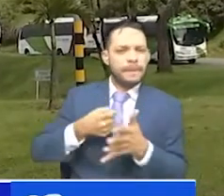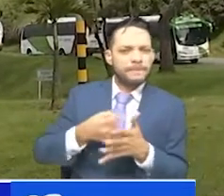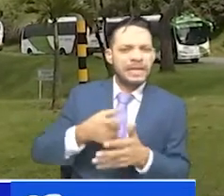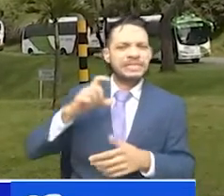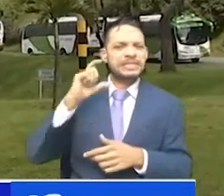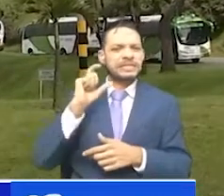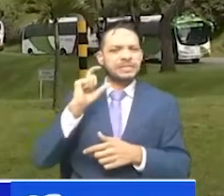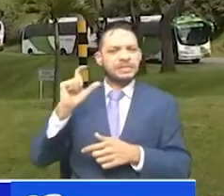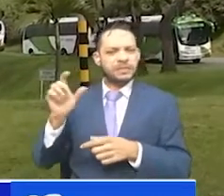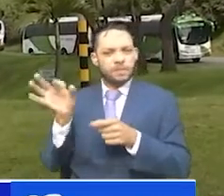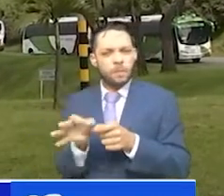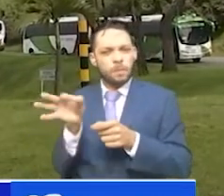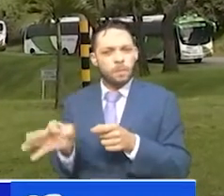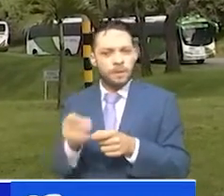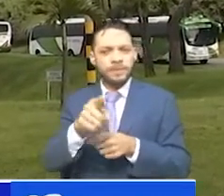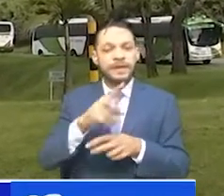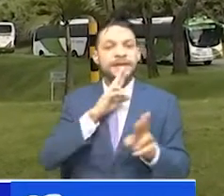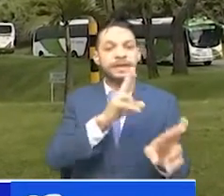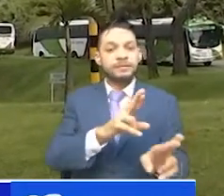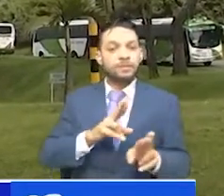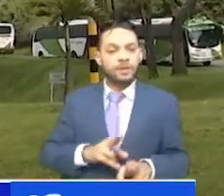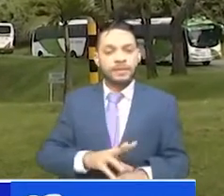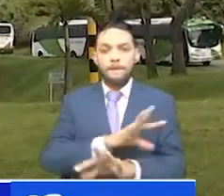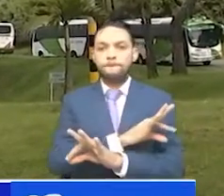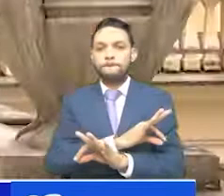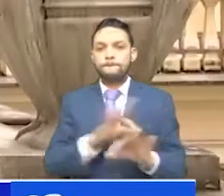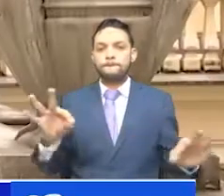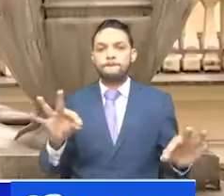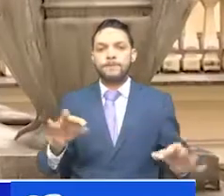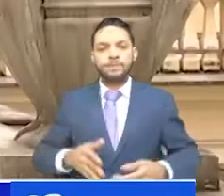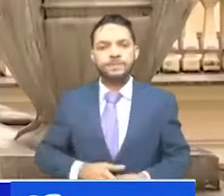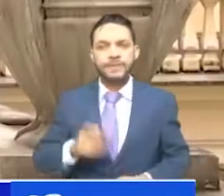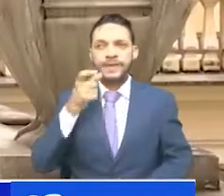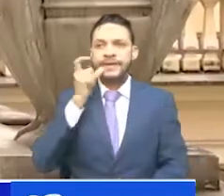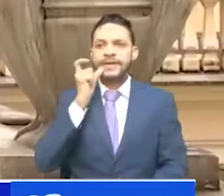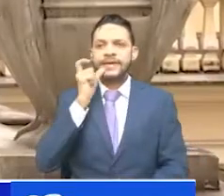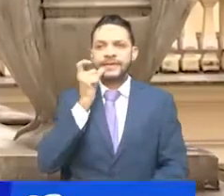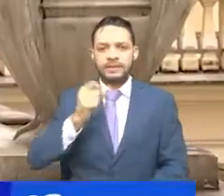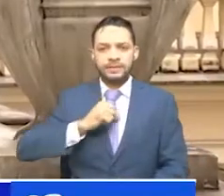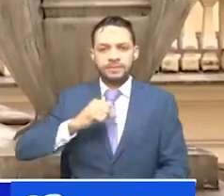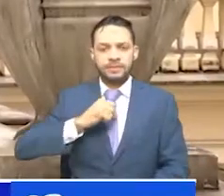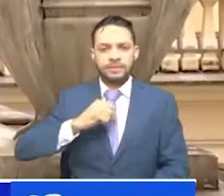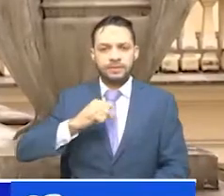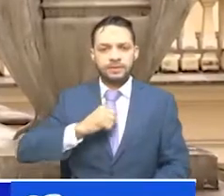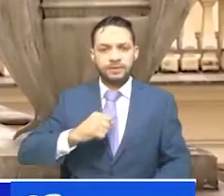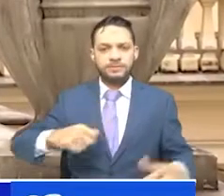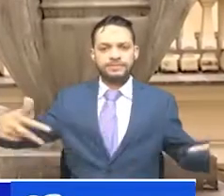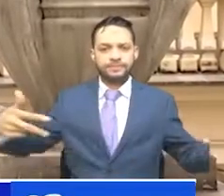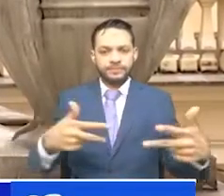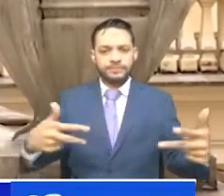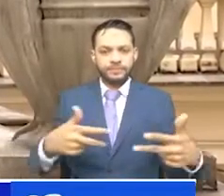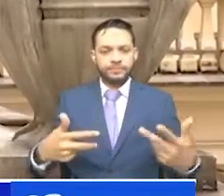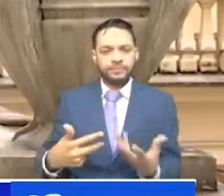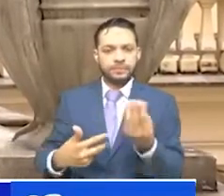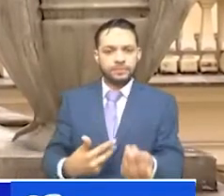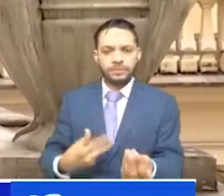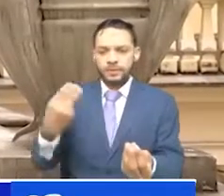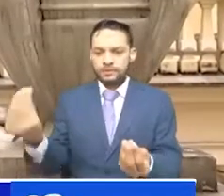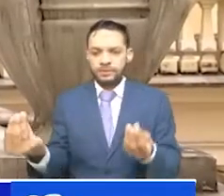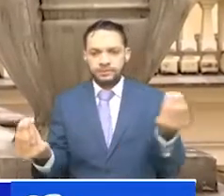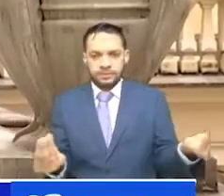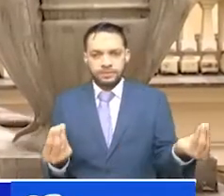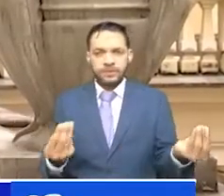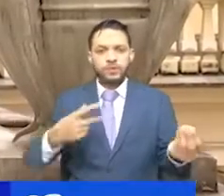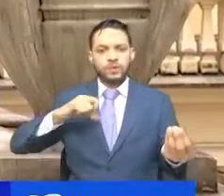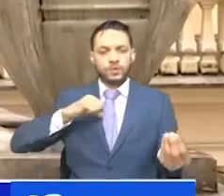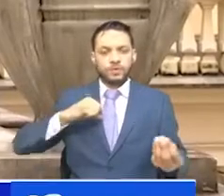Check, y lo más delicado es que no responde los mensajes. Caldas tiene dos peajes sobre la autopista del Café, entiendo que son 5 peajes y nosotros